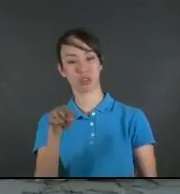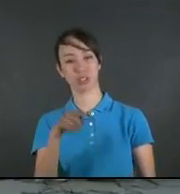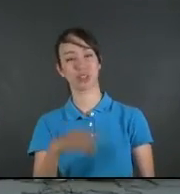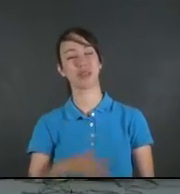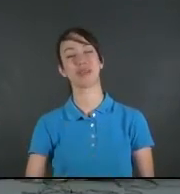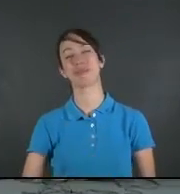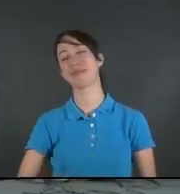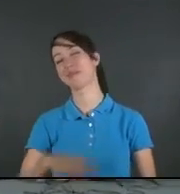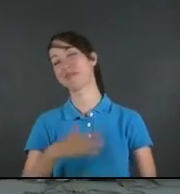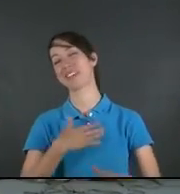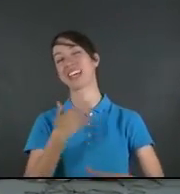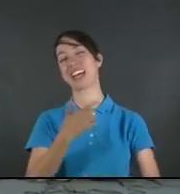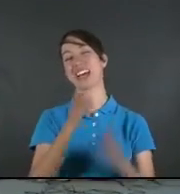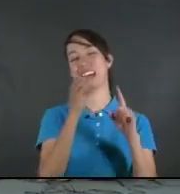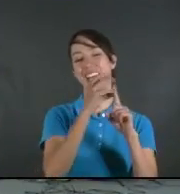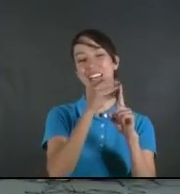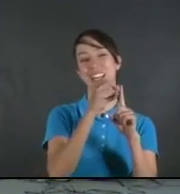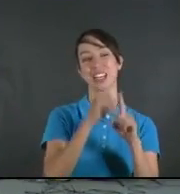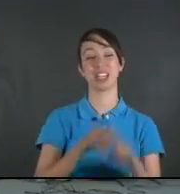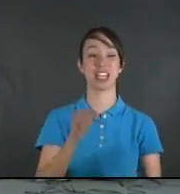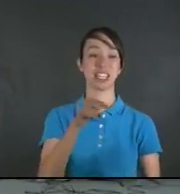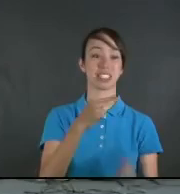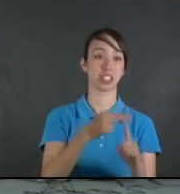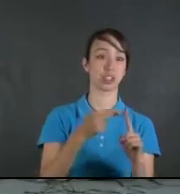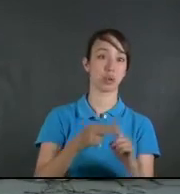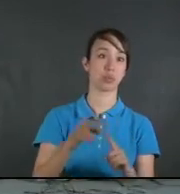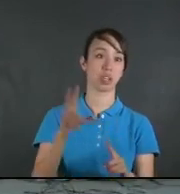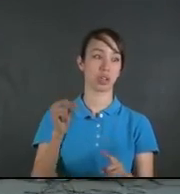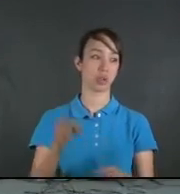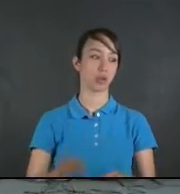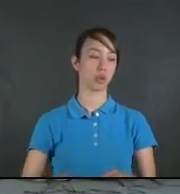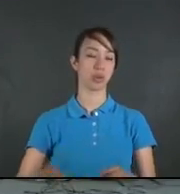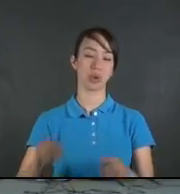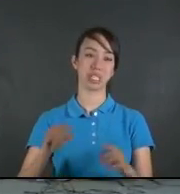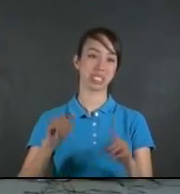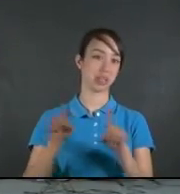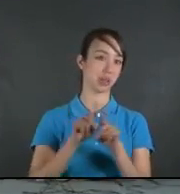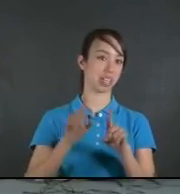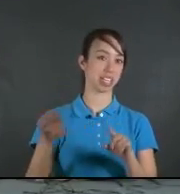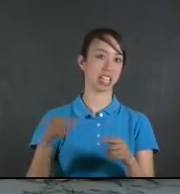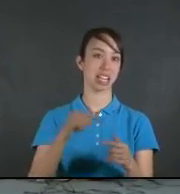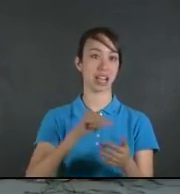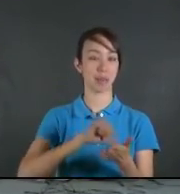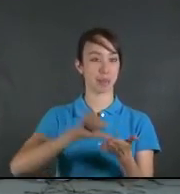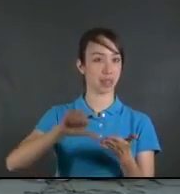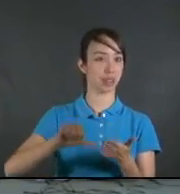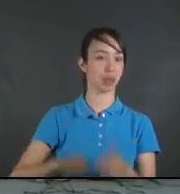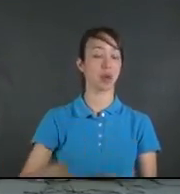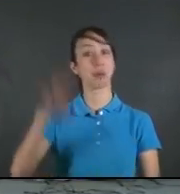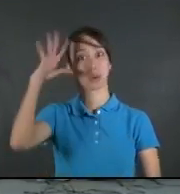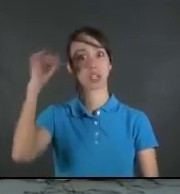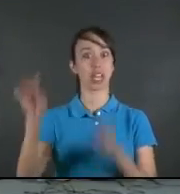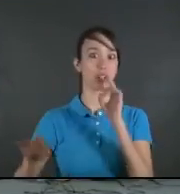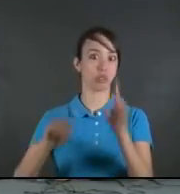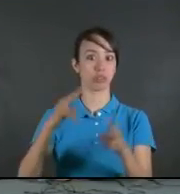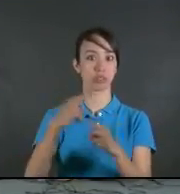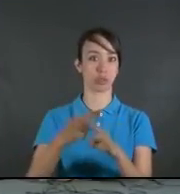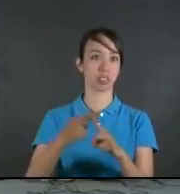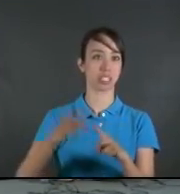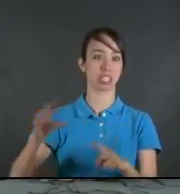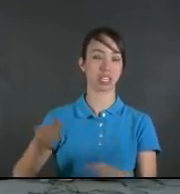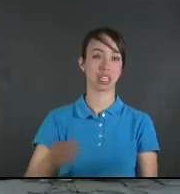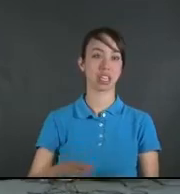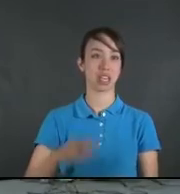ese nombre Ah ese nombre no coincide con el apellido porque también hay unos nombrecitos hermano que lo ponen así